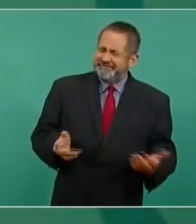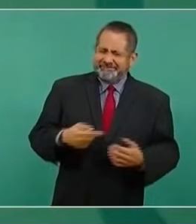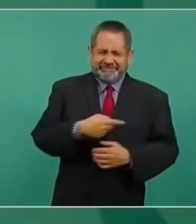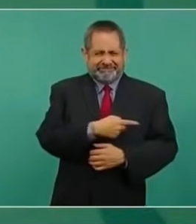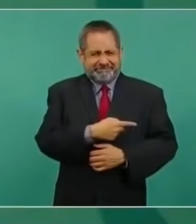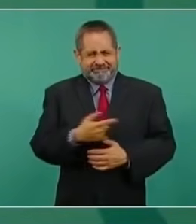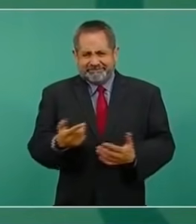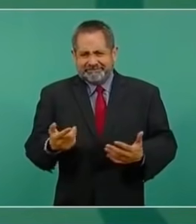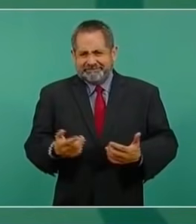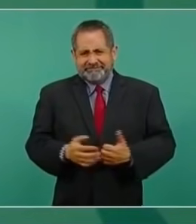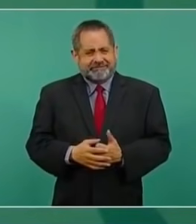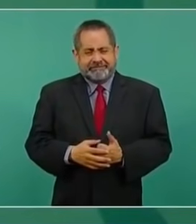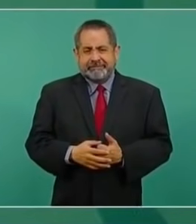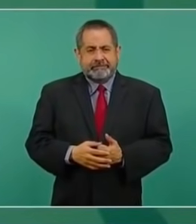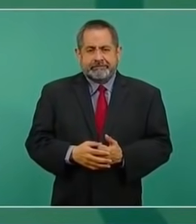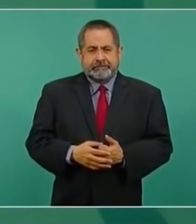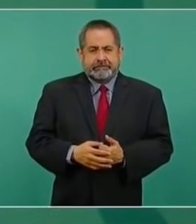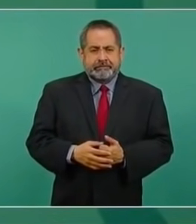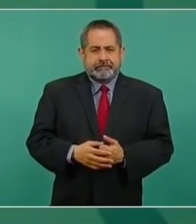Y la verdad,